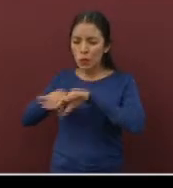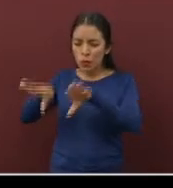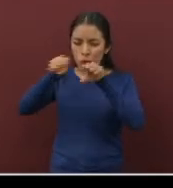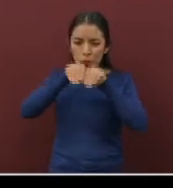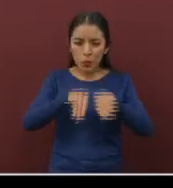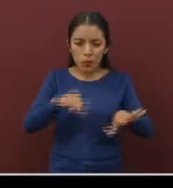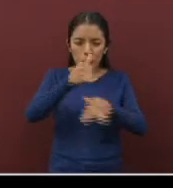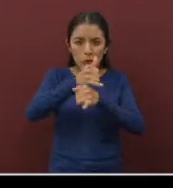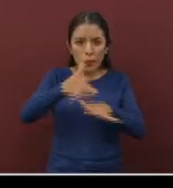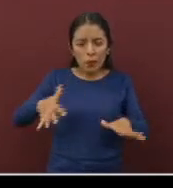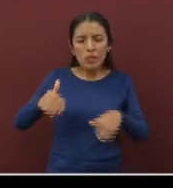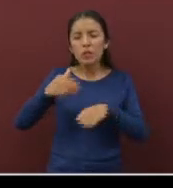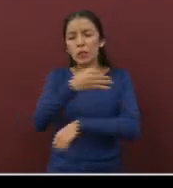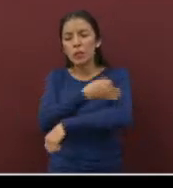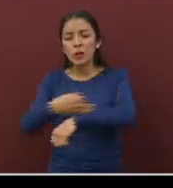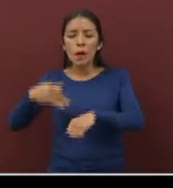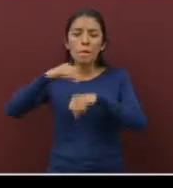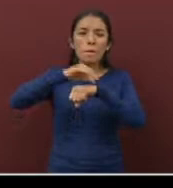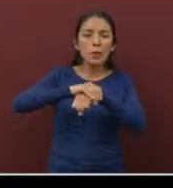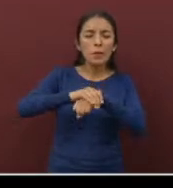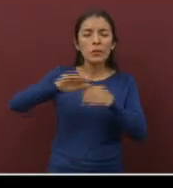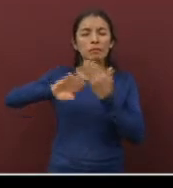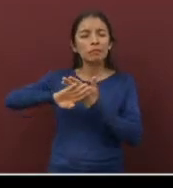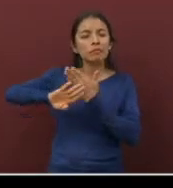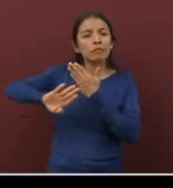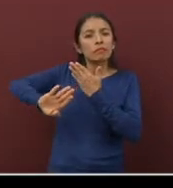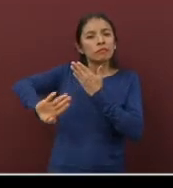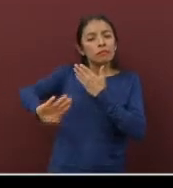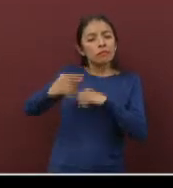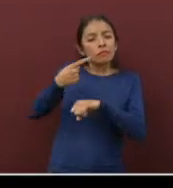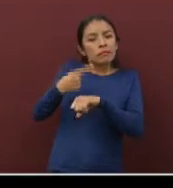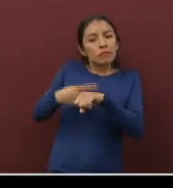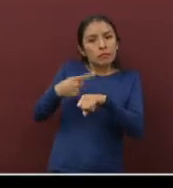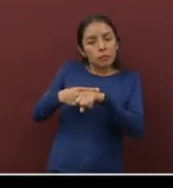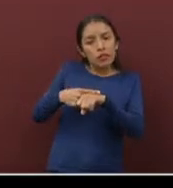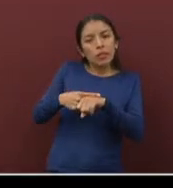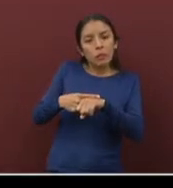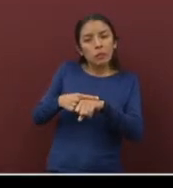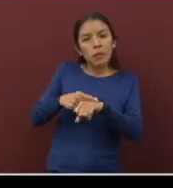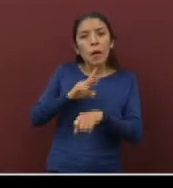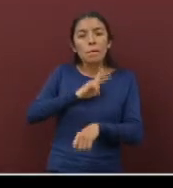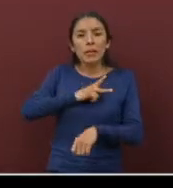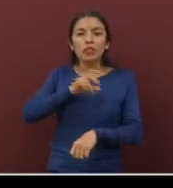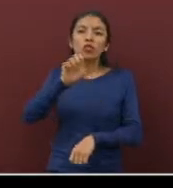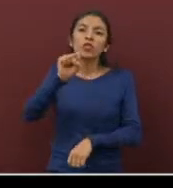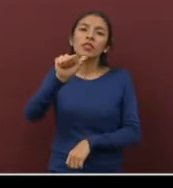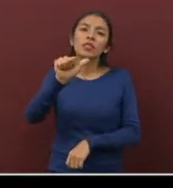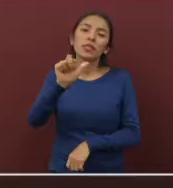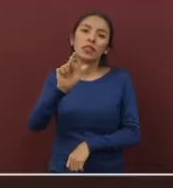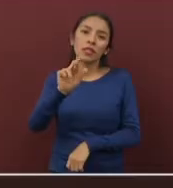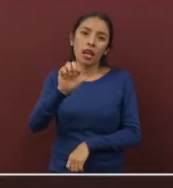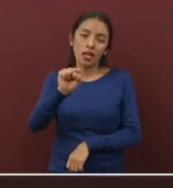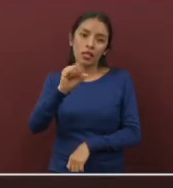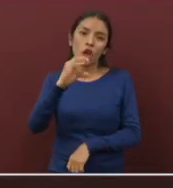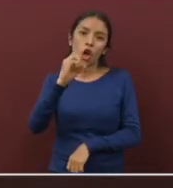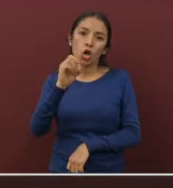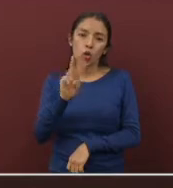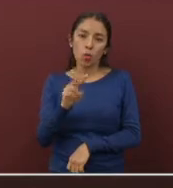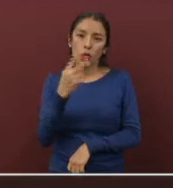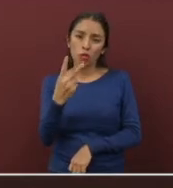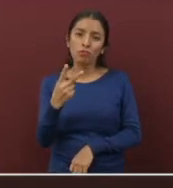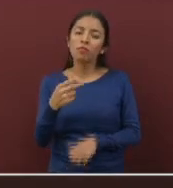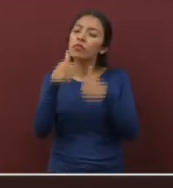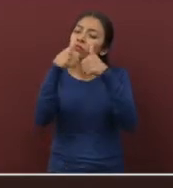y amigos a fin de que no se expongan a infectarse por sars co2 quédense en casa adelante